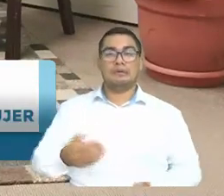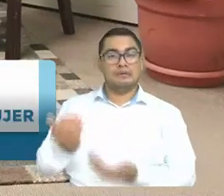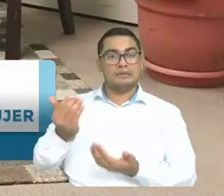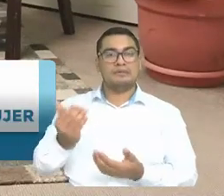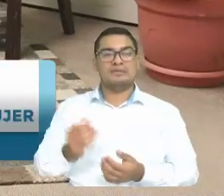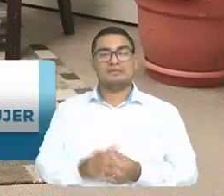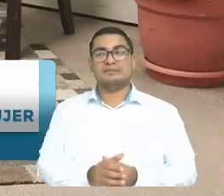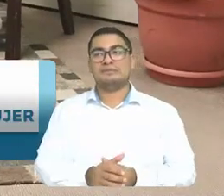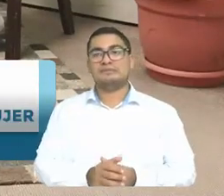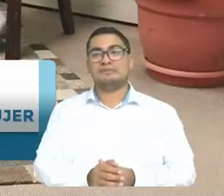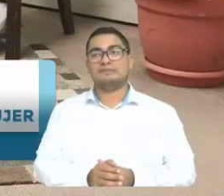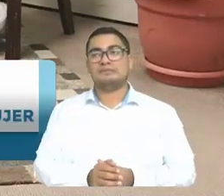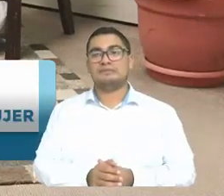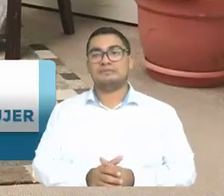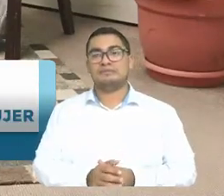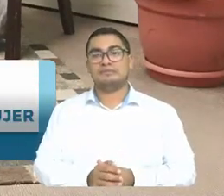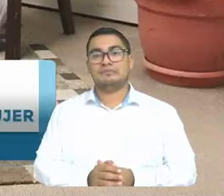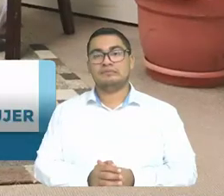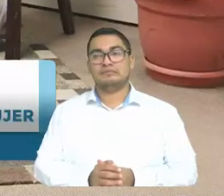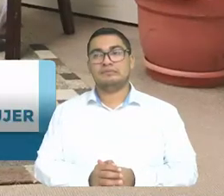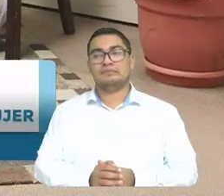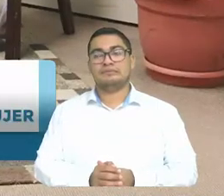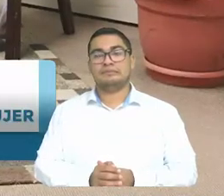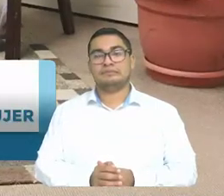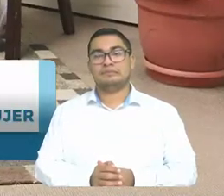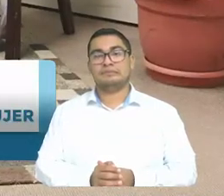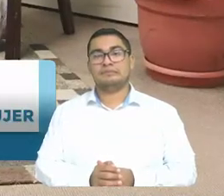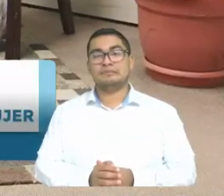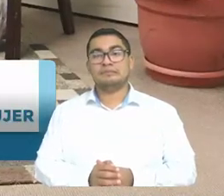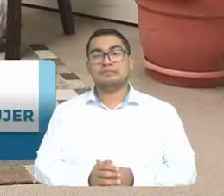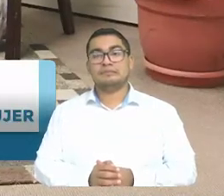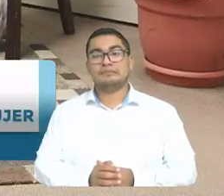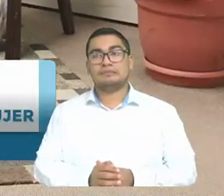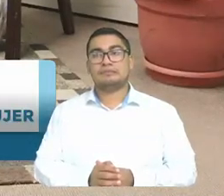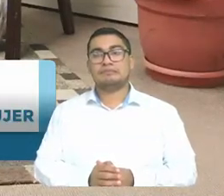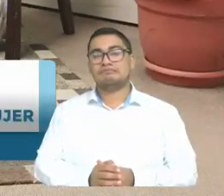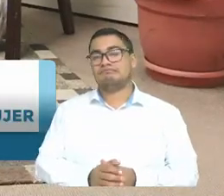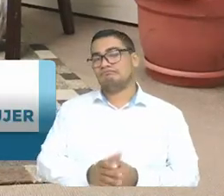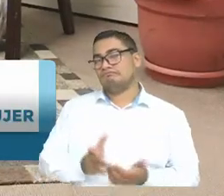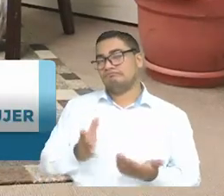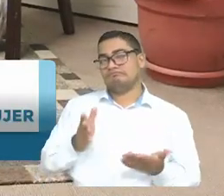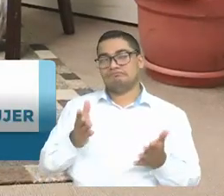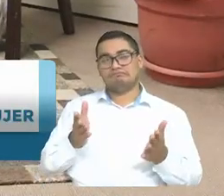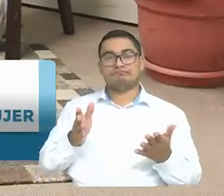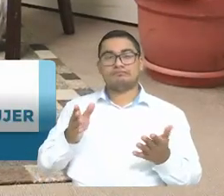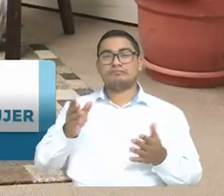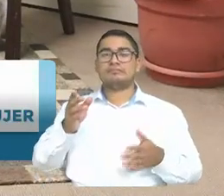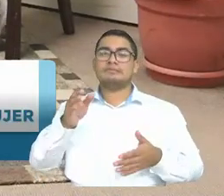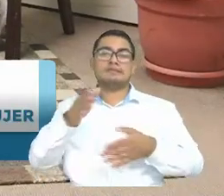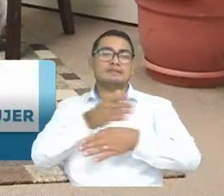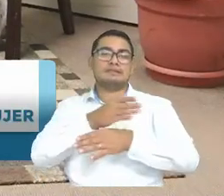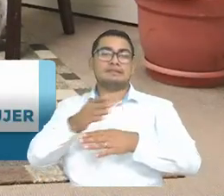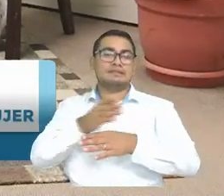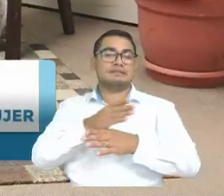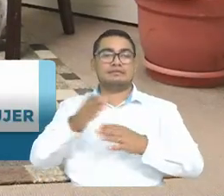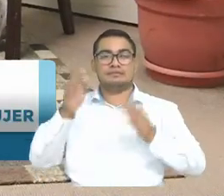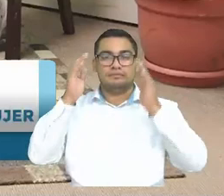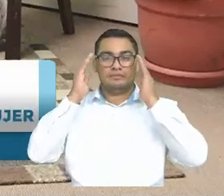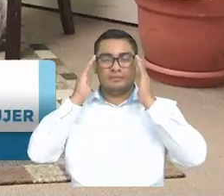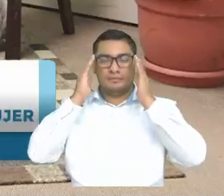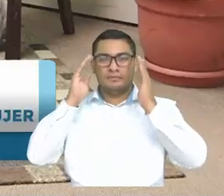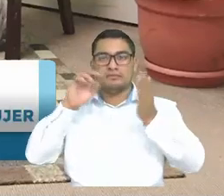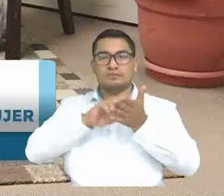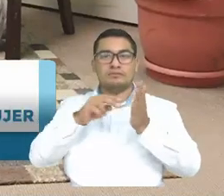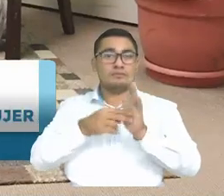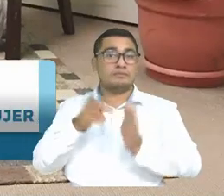tenerlo por cesárea, o ya no. O dependiendo, pues. Eso, o sea, son criterios. Uh-huh. O sea, no es